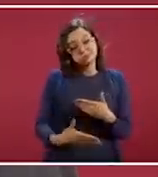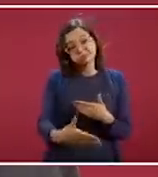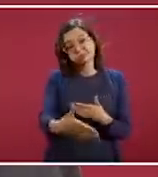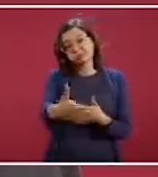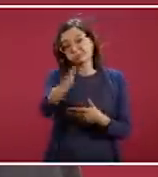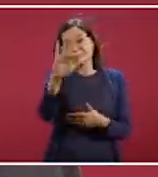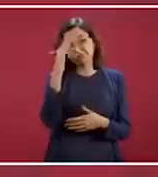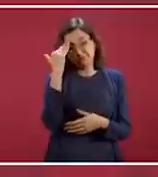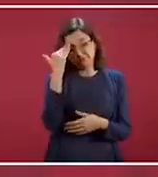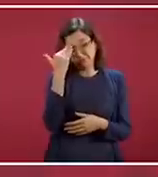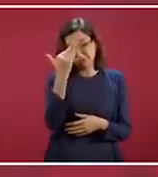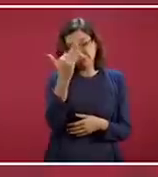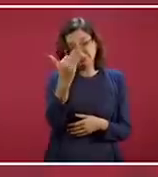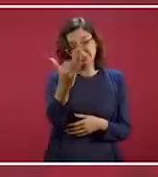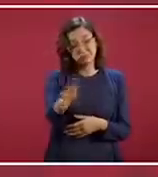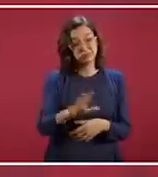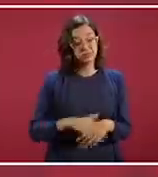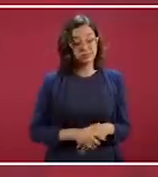pero